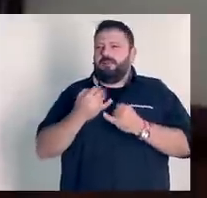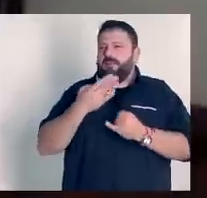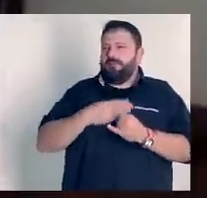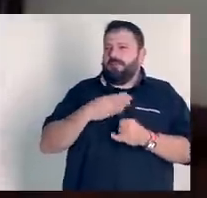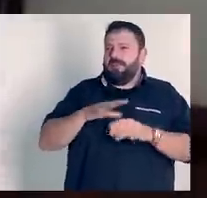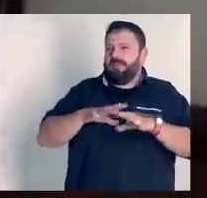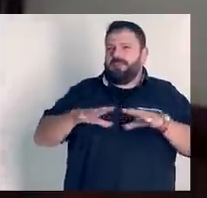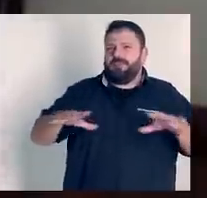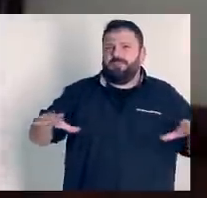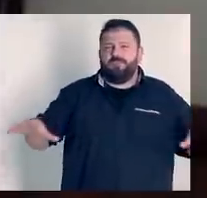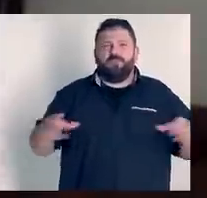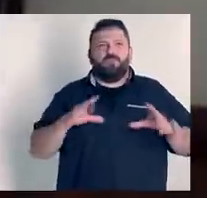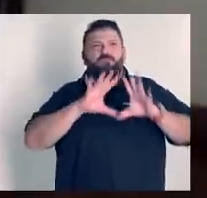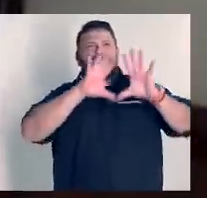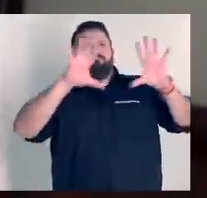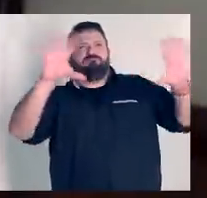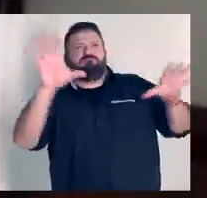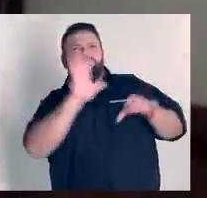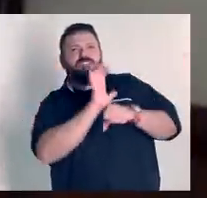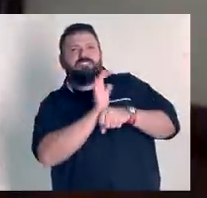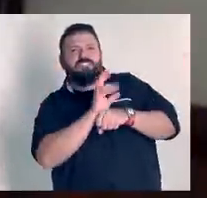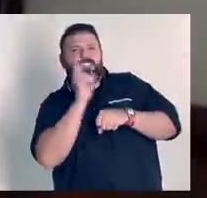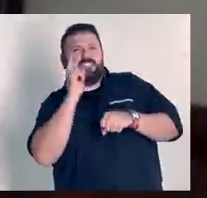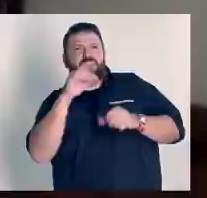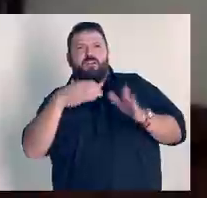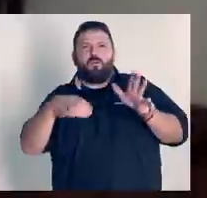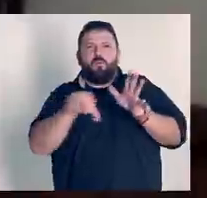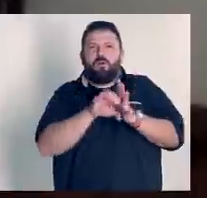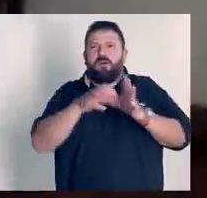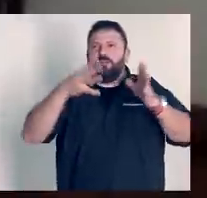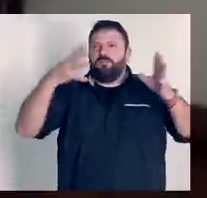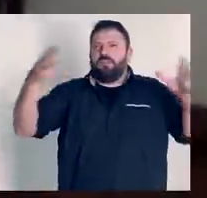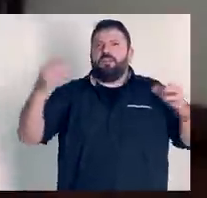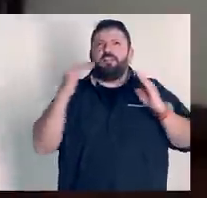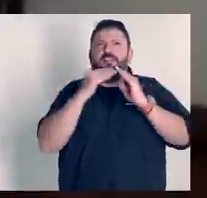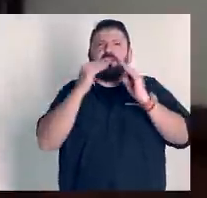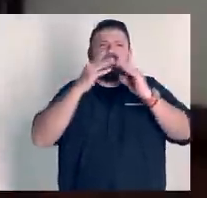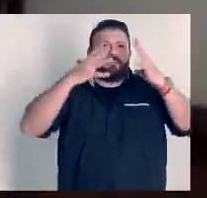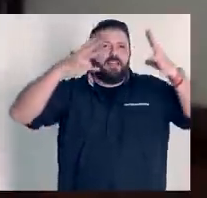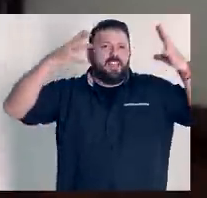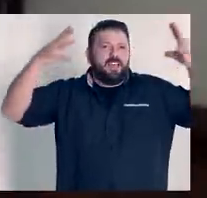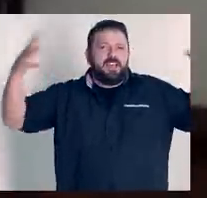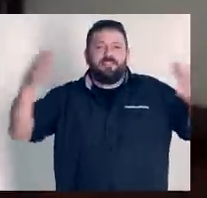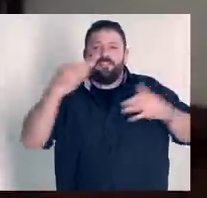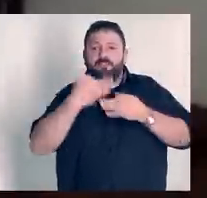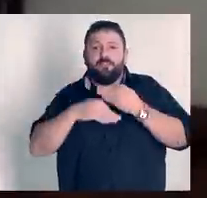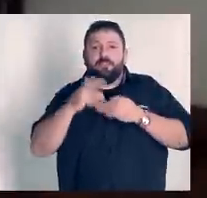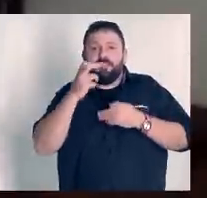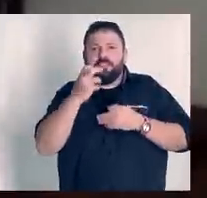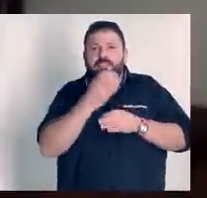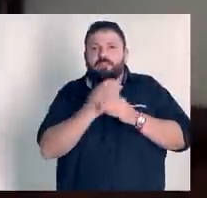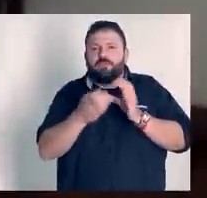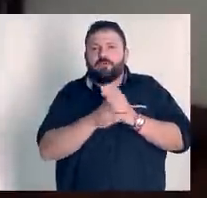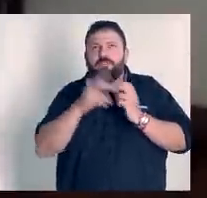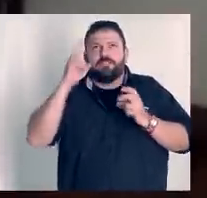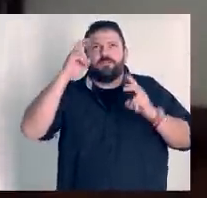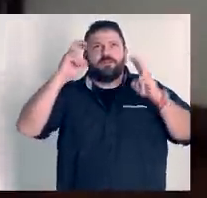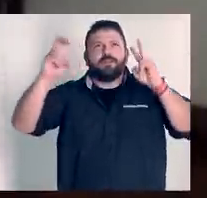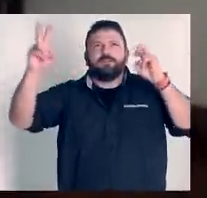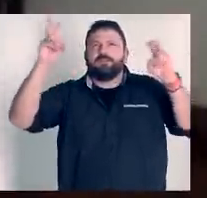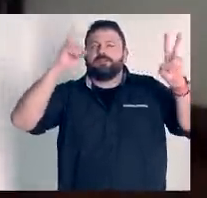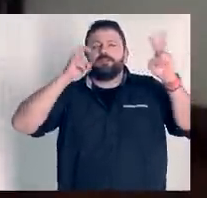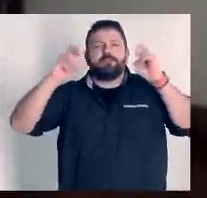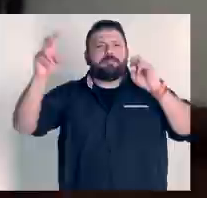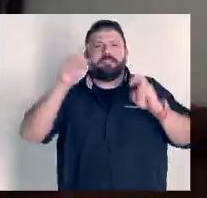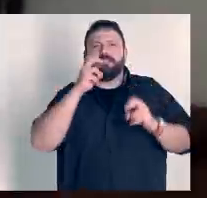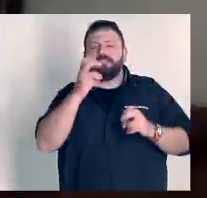sala de cine, y soñaba con cuartos, y soñaba con una mansión, y bueno, pues esas cosas que te hacen volar y volar y volar.